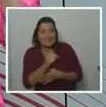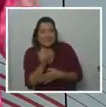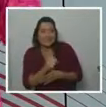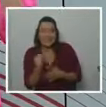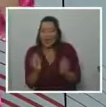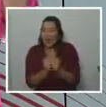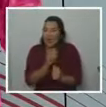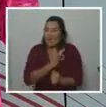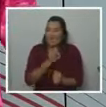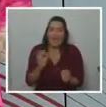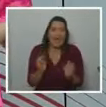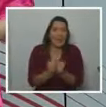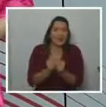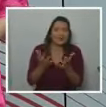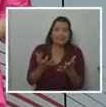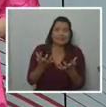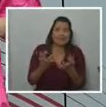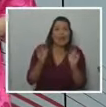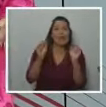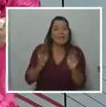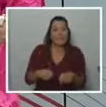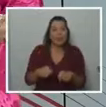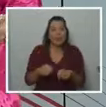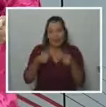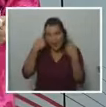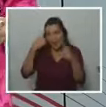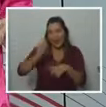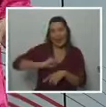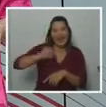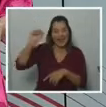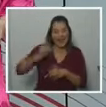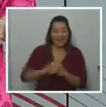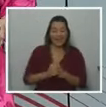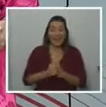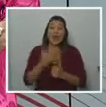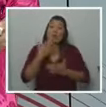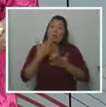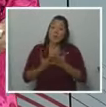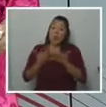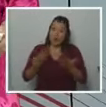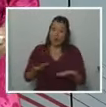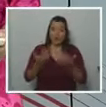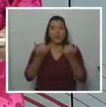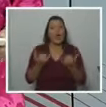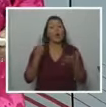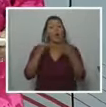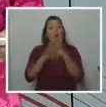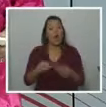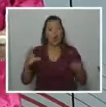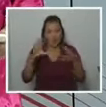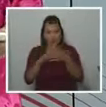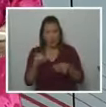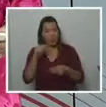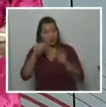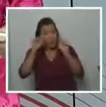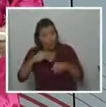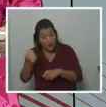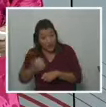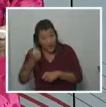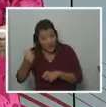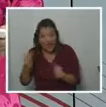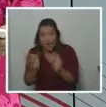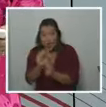la fe y con toda la intención de poder salir favorecido. Bueno, le cuento que usted puede hacerlo con solo 500